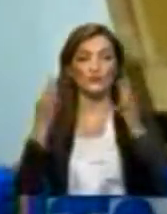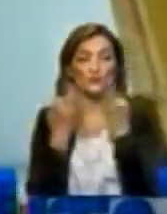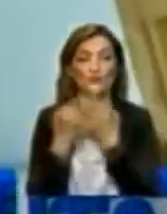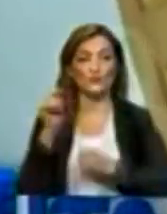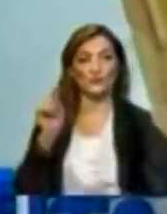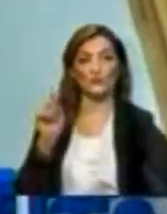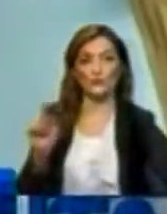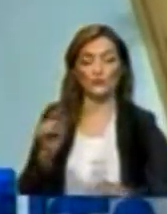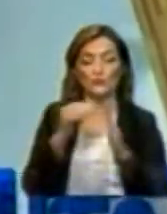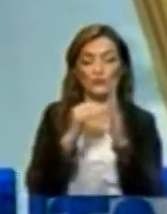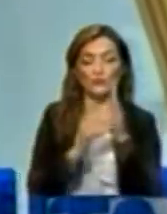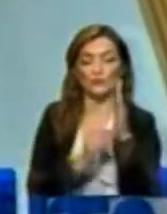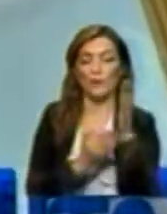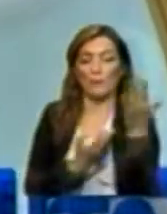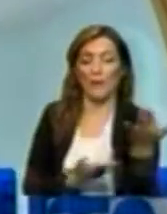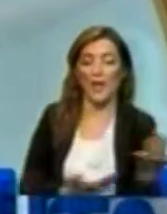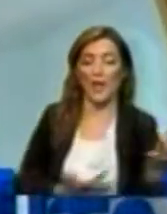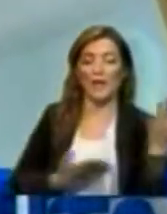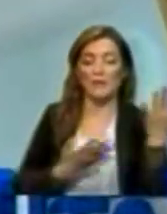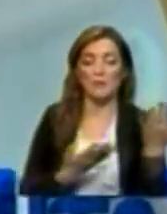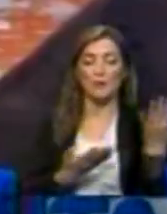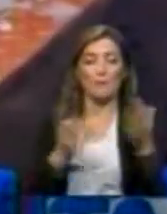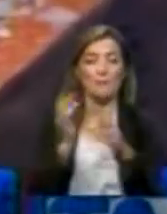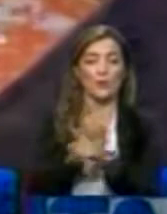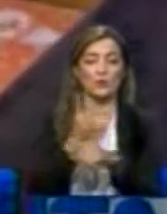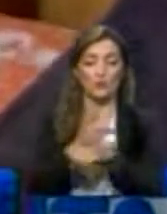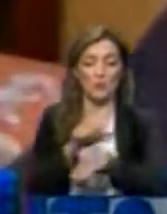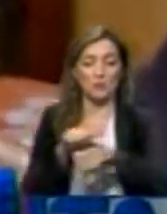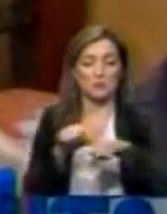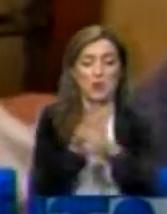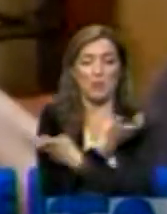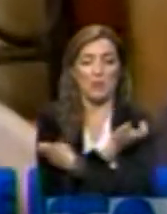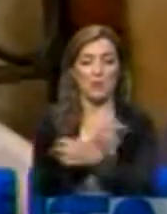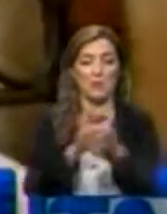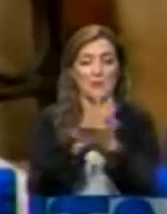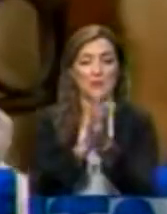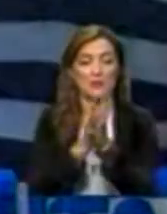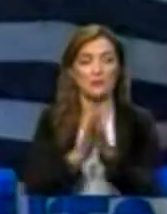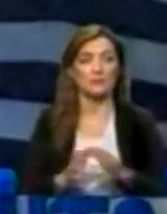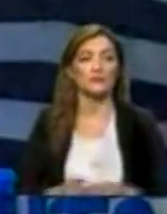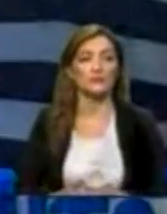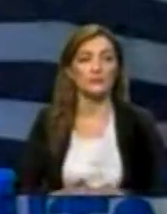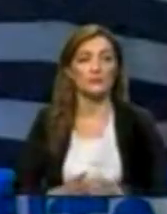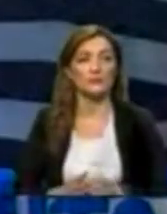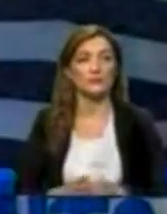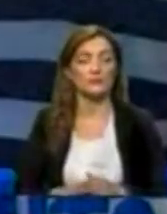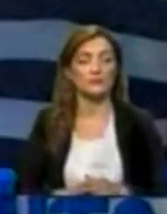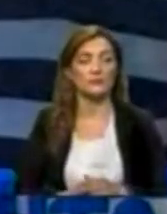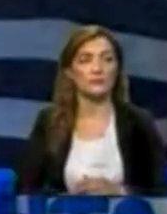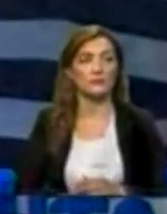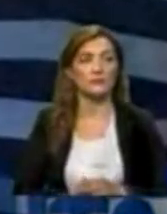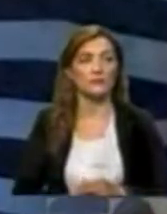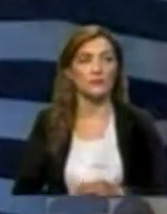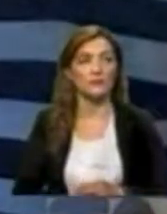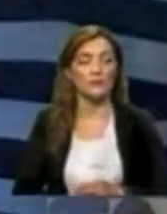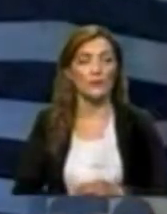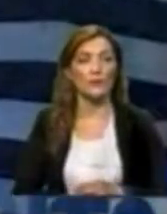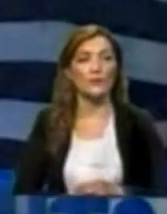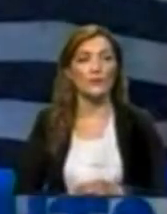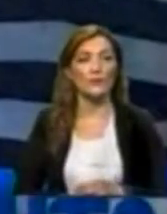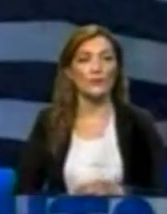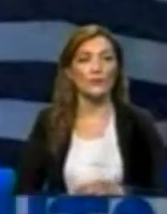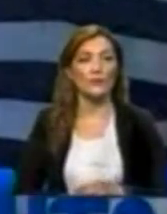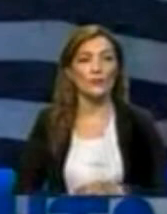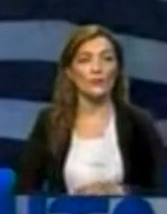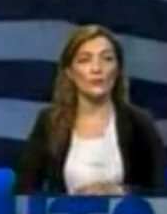Carlos está en la lista de espera porque ahora no hay insumos de traumatología para la operación. Él está a punto